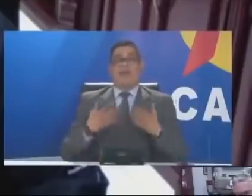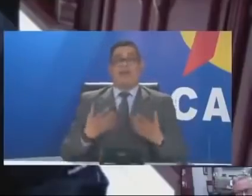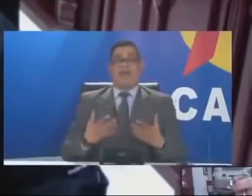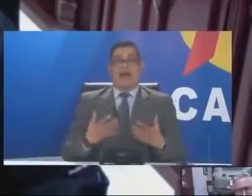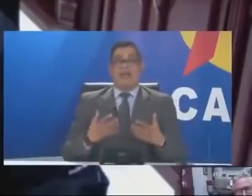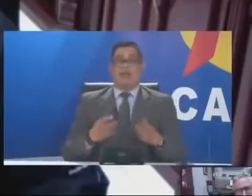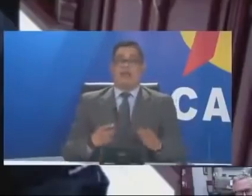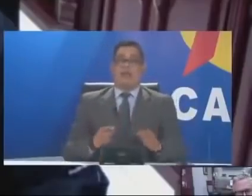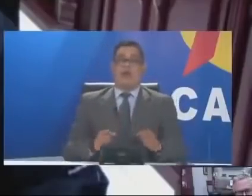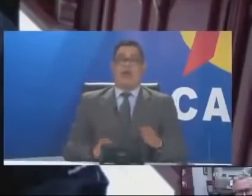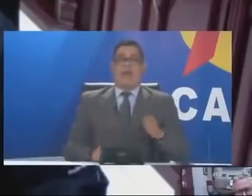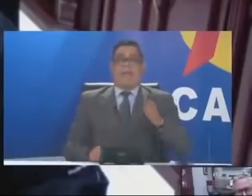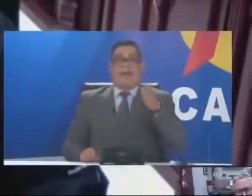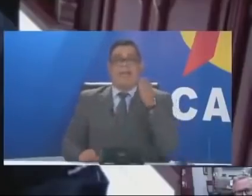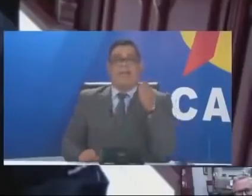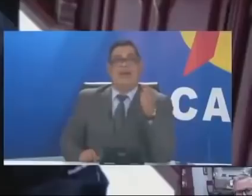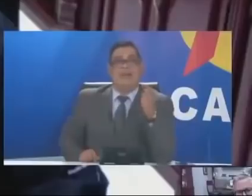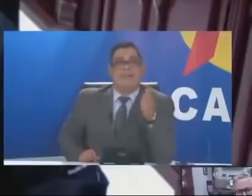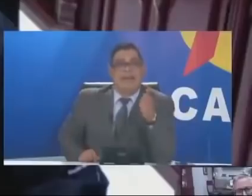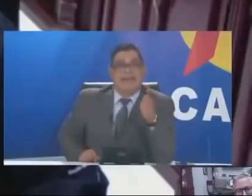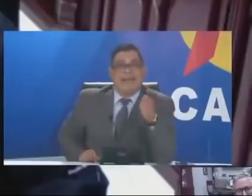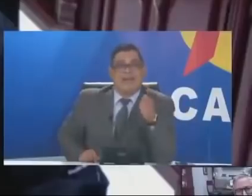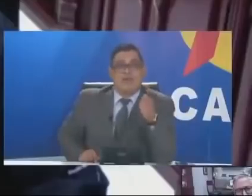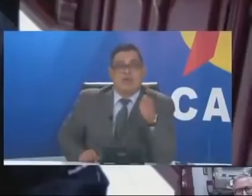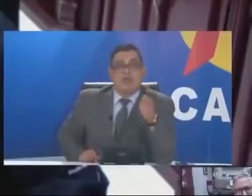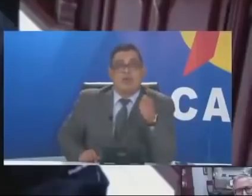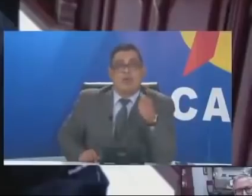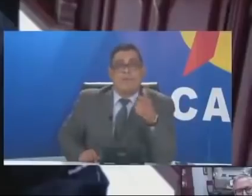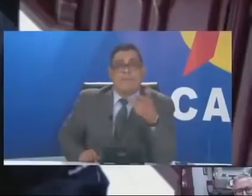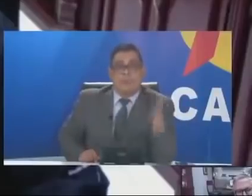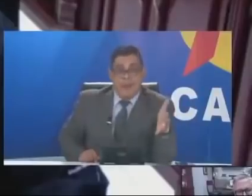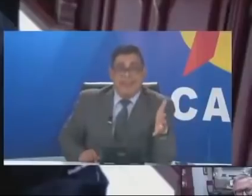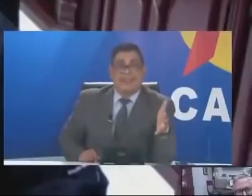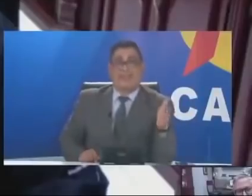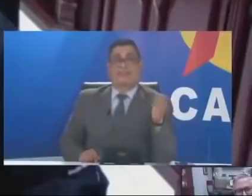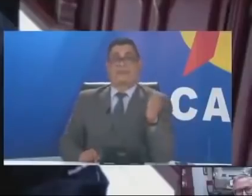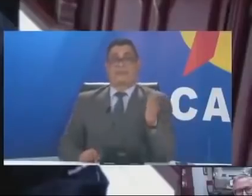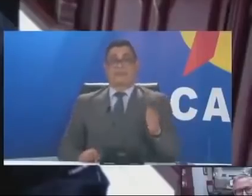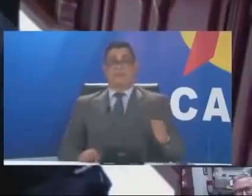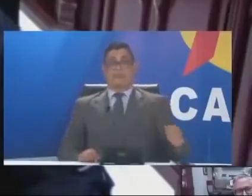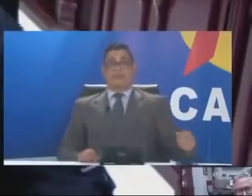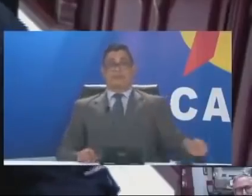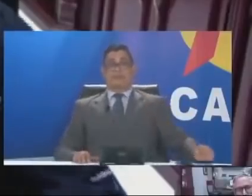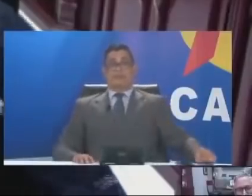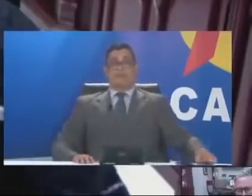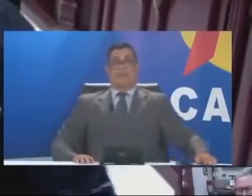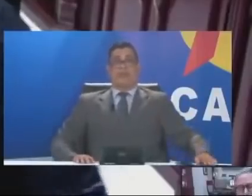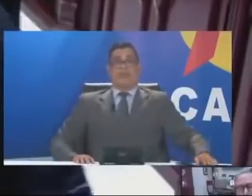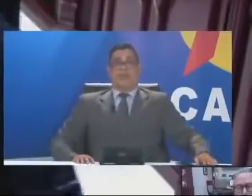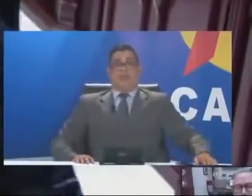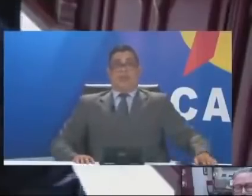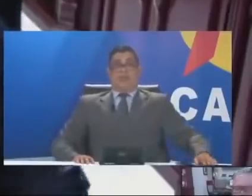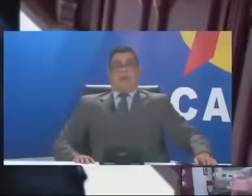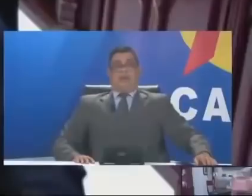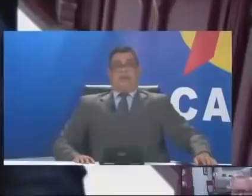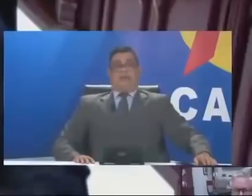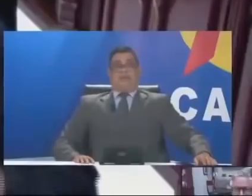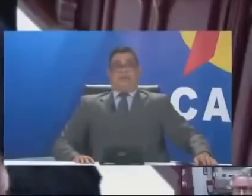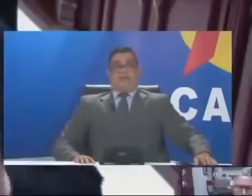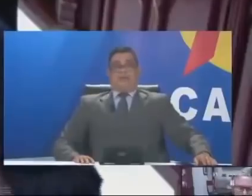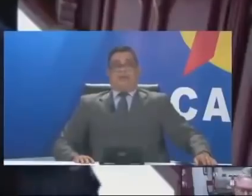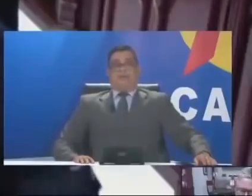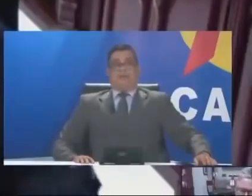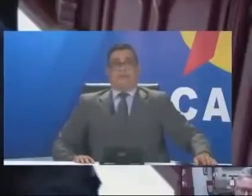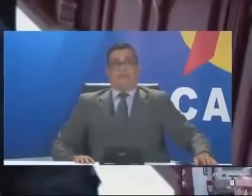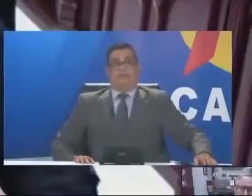poderse comunicar y sobre todo para poder plantear propuestas services la biblia es